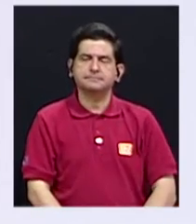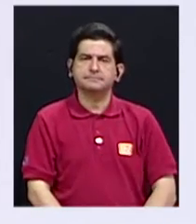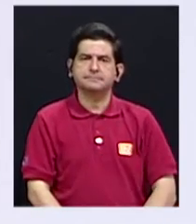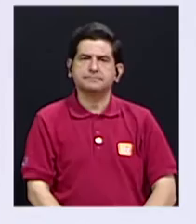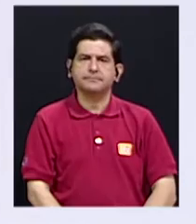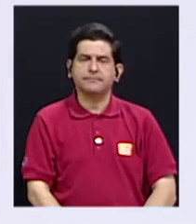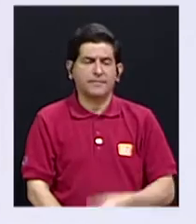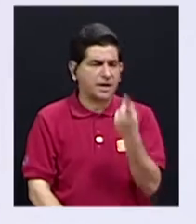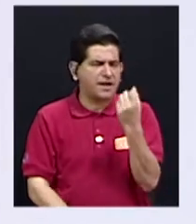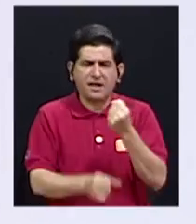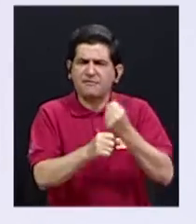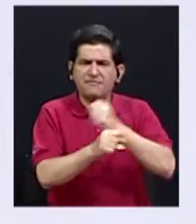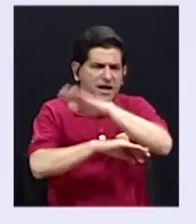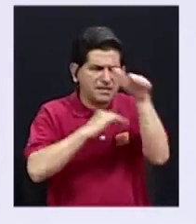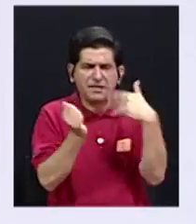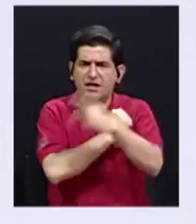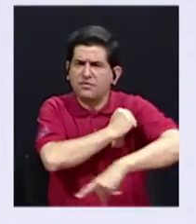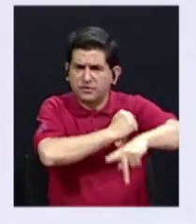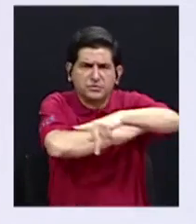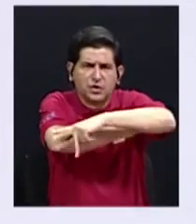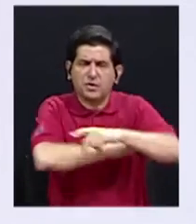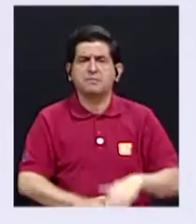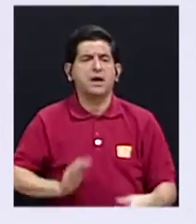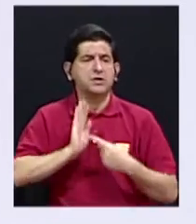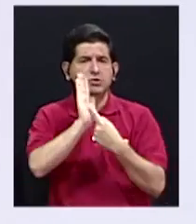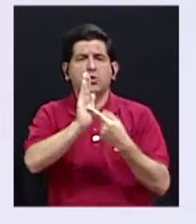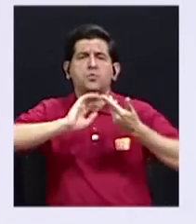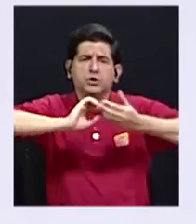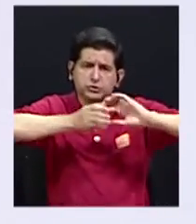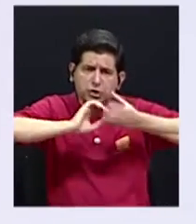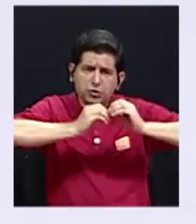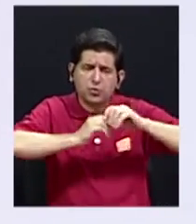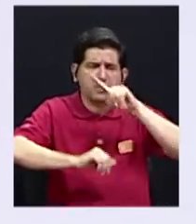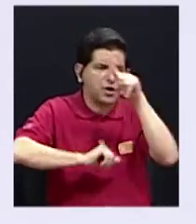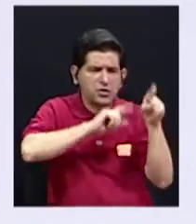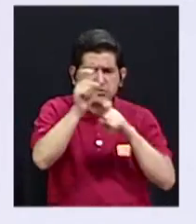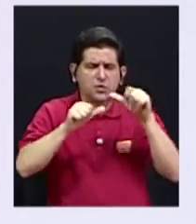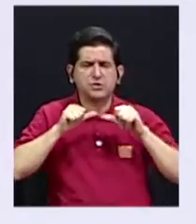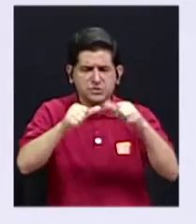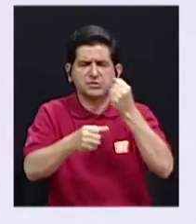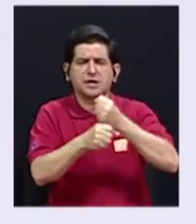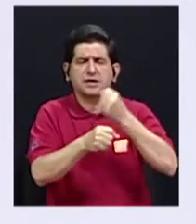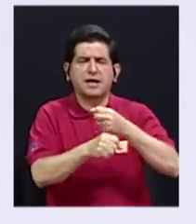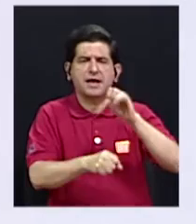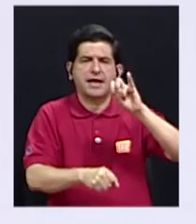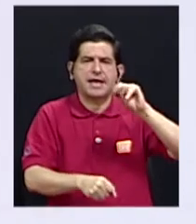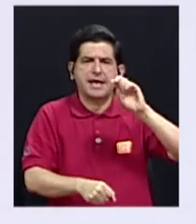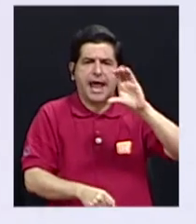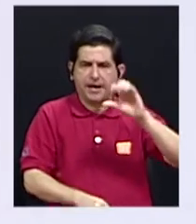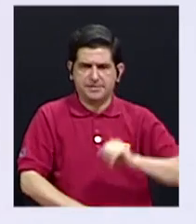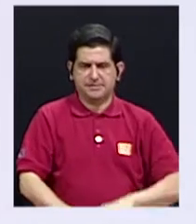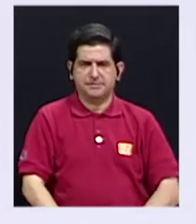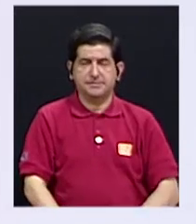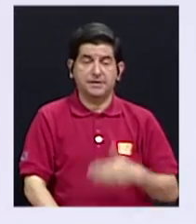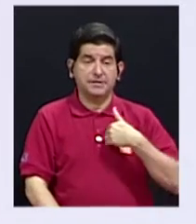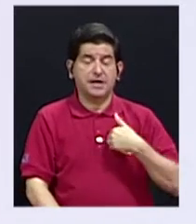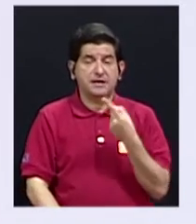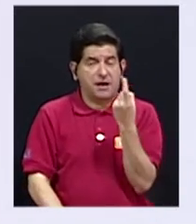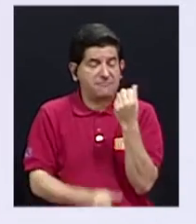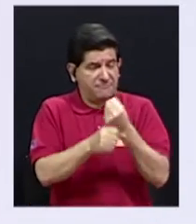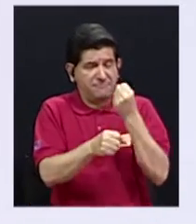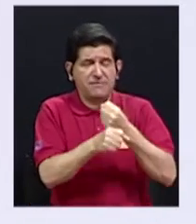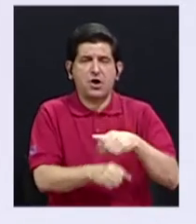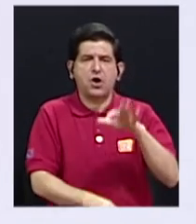el desempleo total del país según lo demuestran los datos de la encuesta continua de empleo del imeca tuvo un desempleo